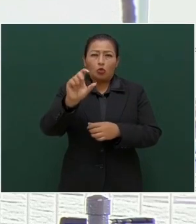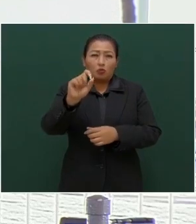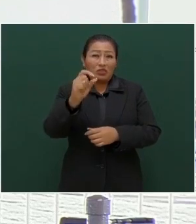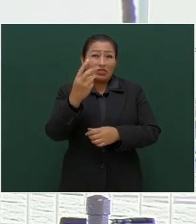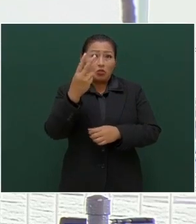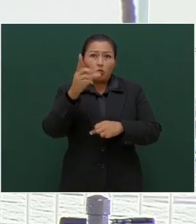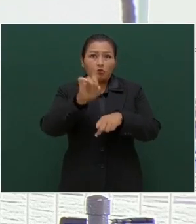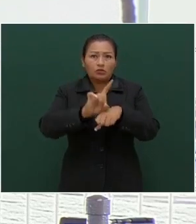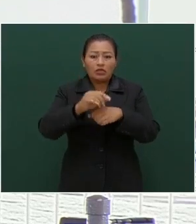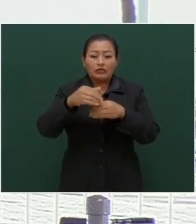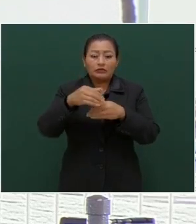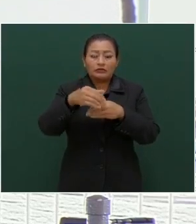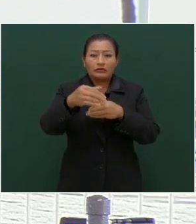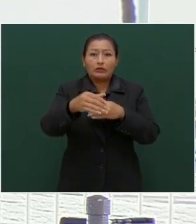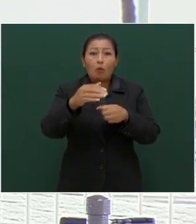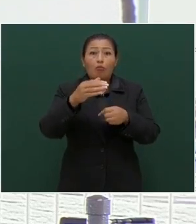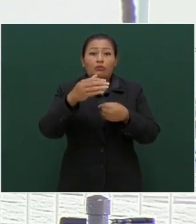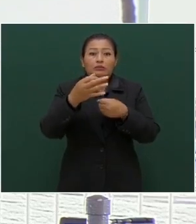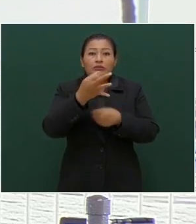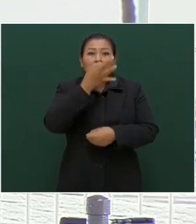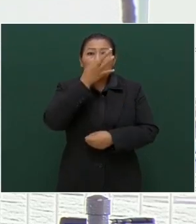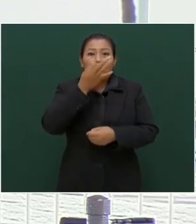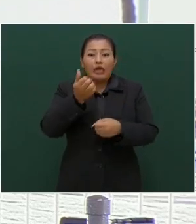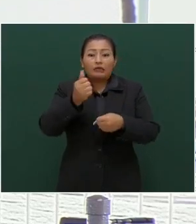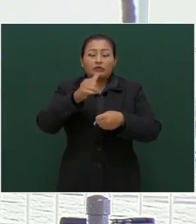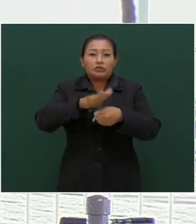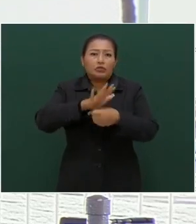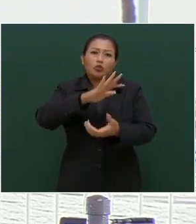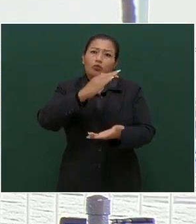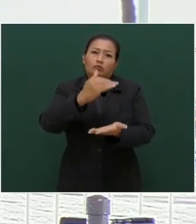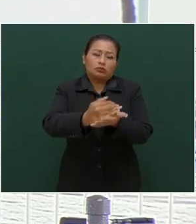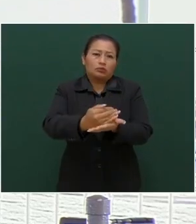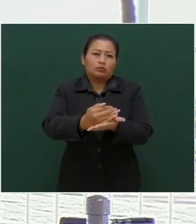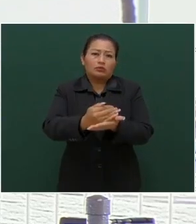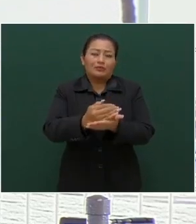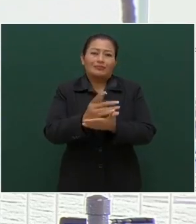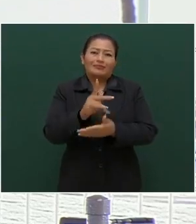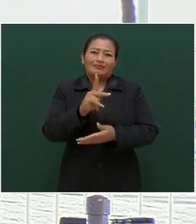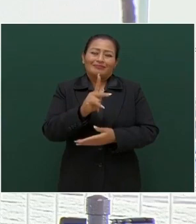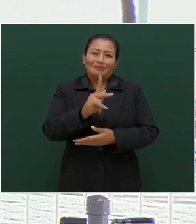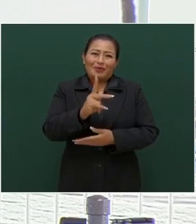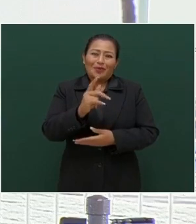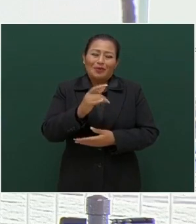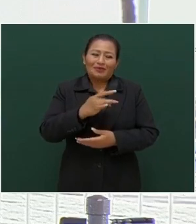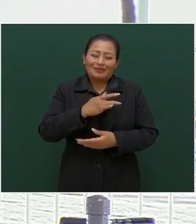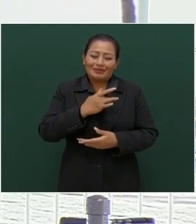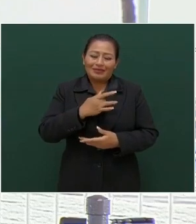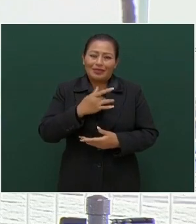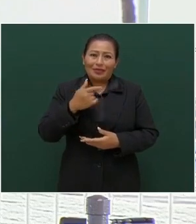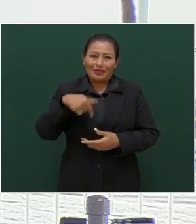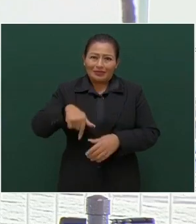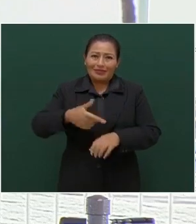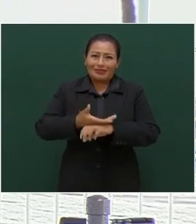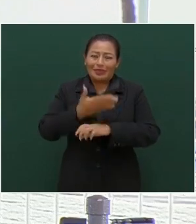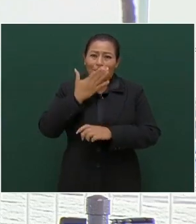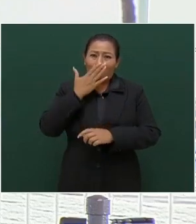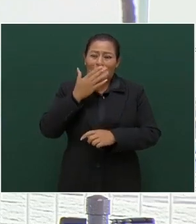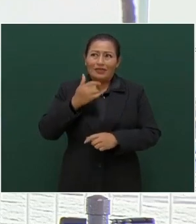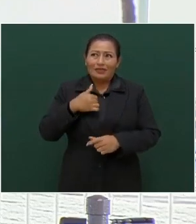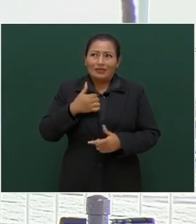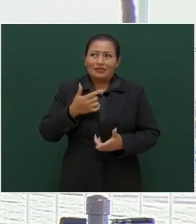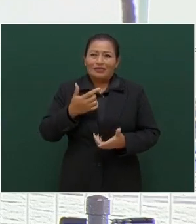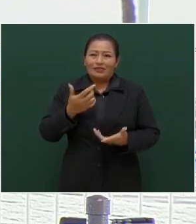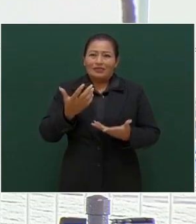322 días para que termine su administración. Evidentemente, pues ya esto nos da a los sonorenses pues un asunto